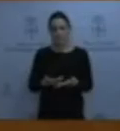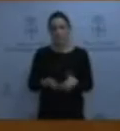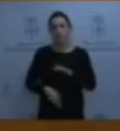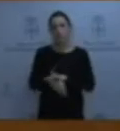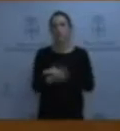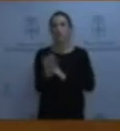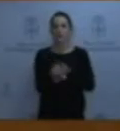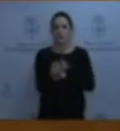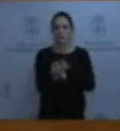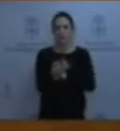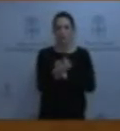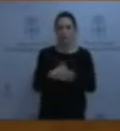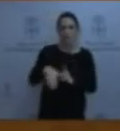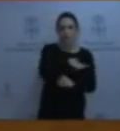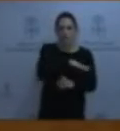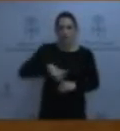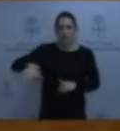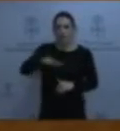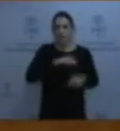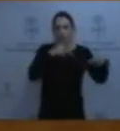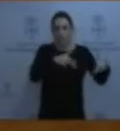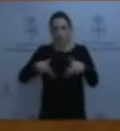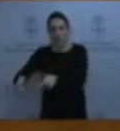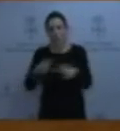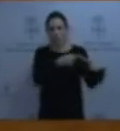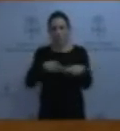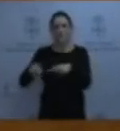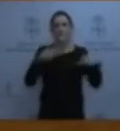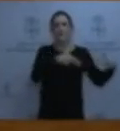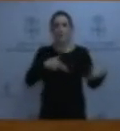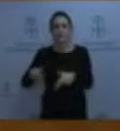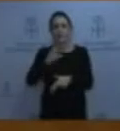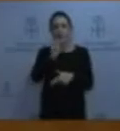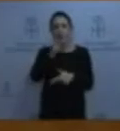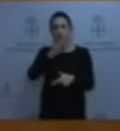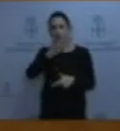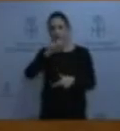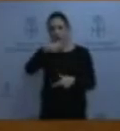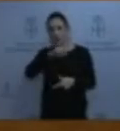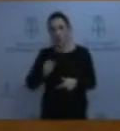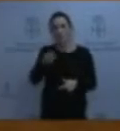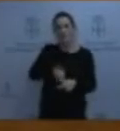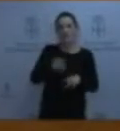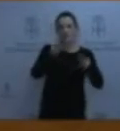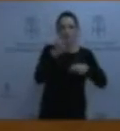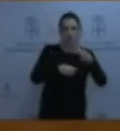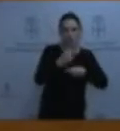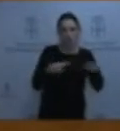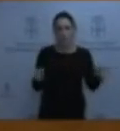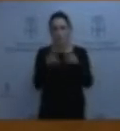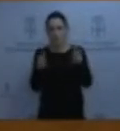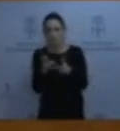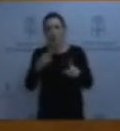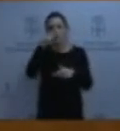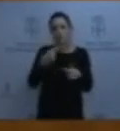claramente diferenciados en el cementerio de la Carriona. La conformación urbana, espacial, habitacional, comercial e incluso social de Avilés